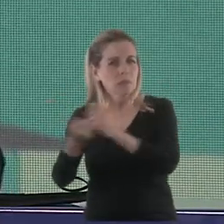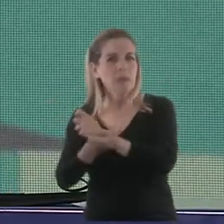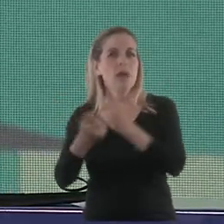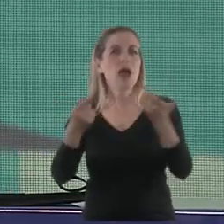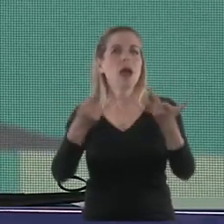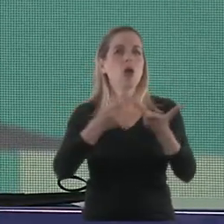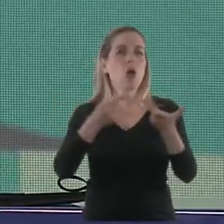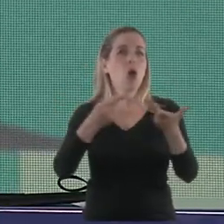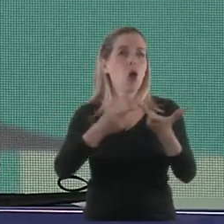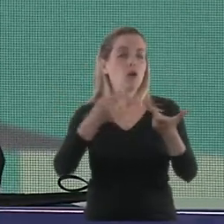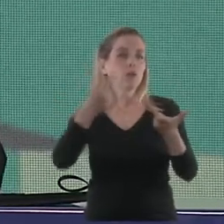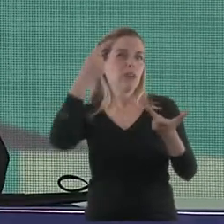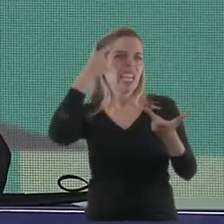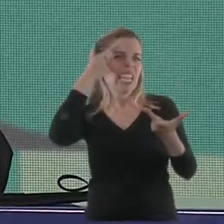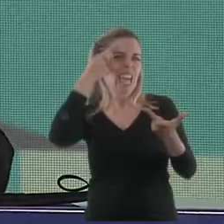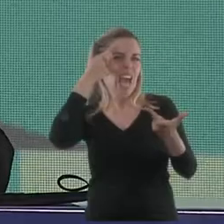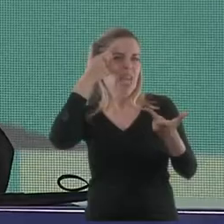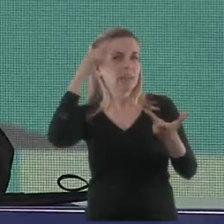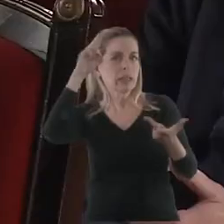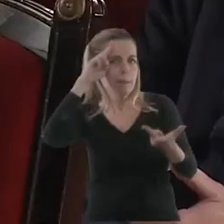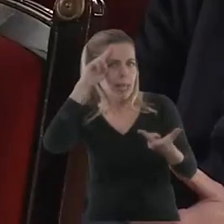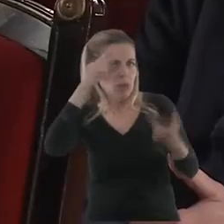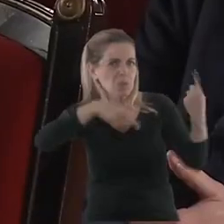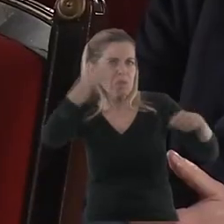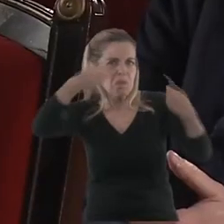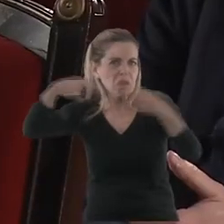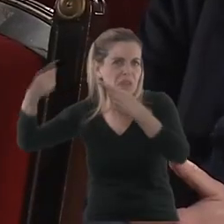con pluralidad de ideas, obviamente.